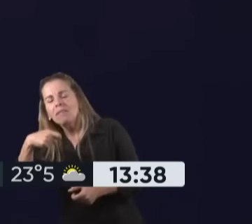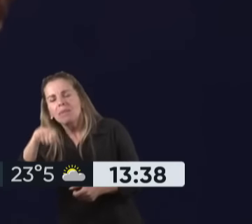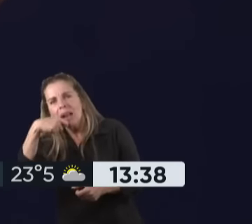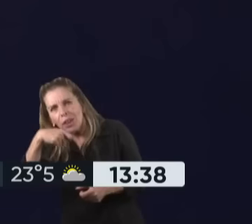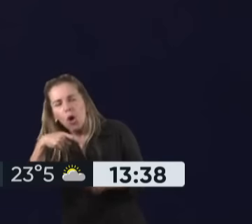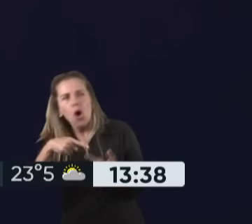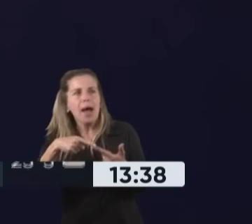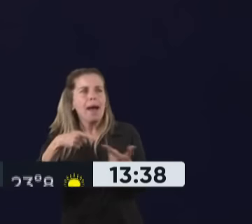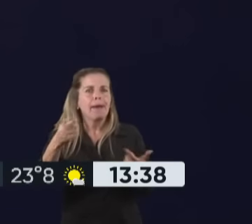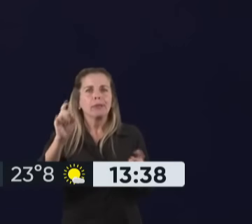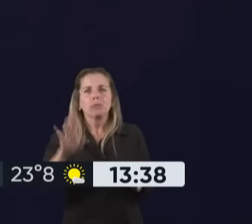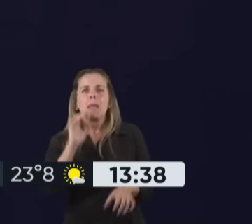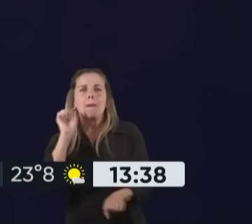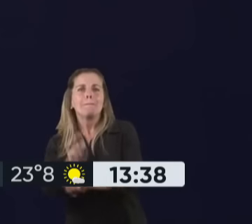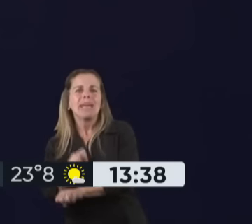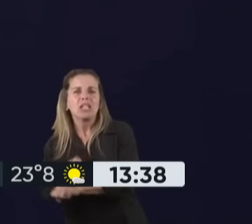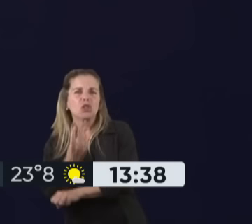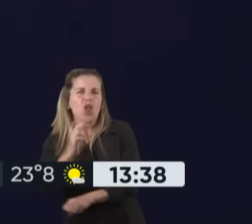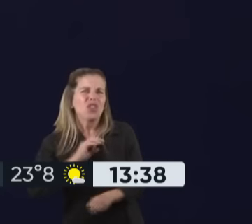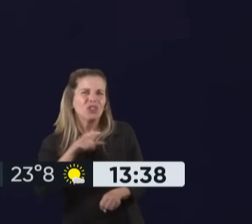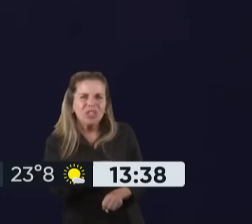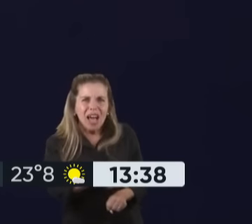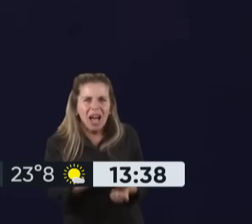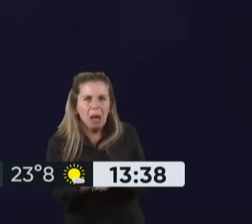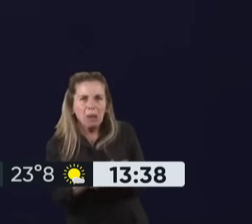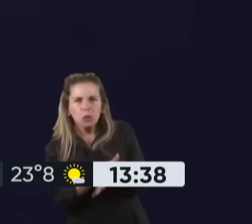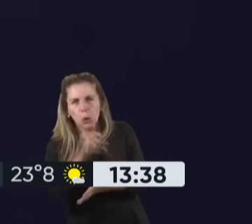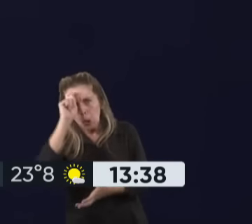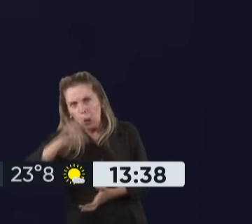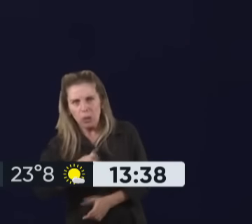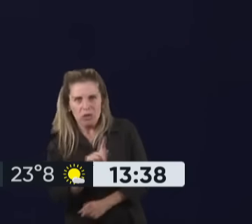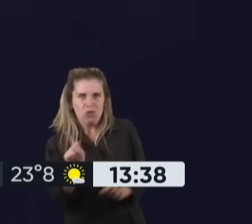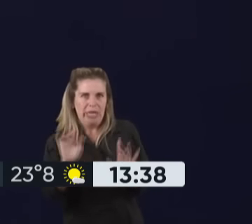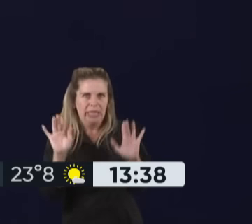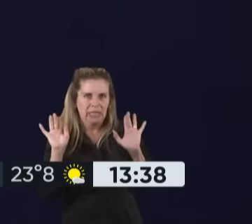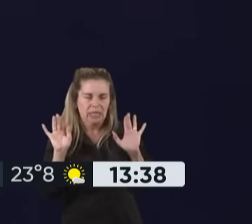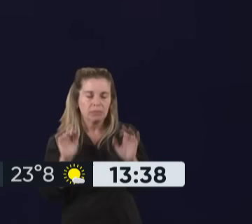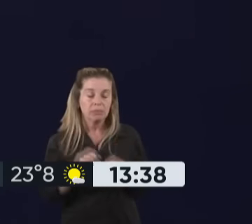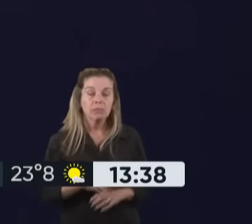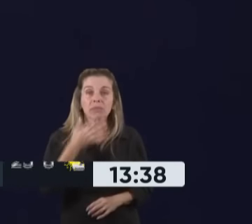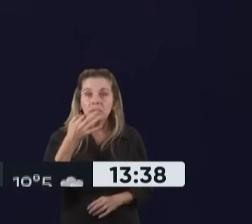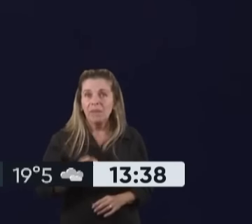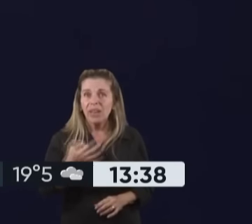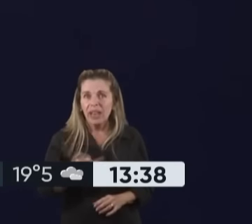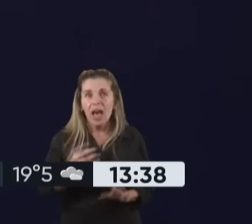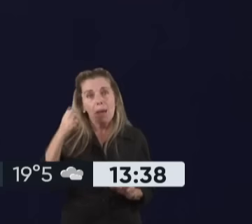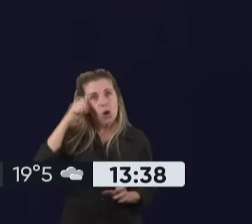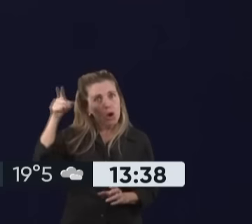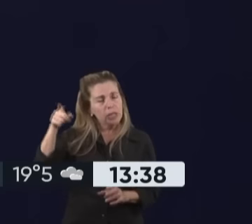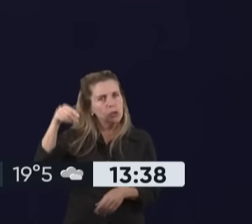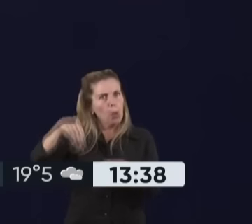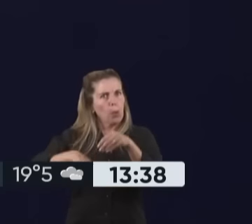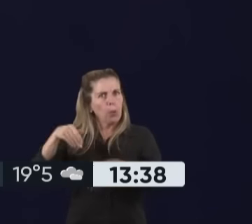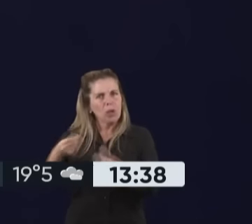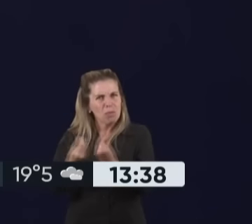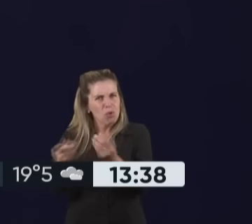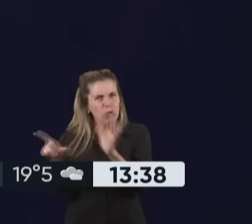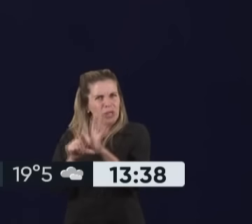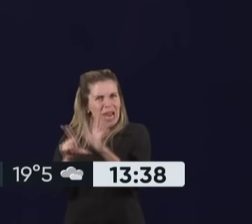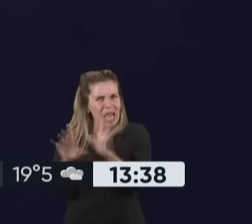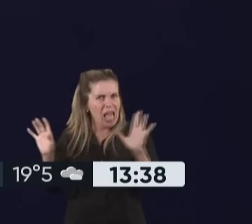ahí un juicio arreglado. Así que la verdad es que se votaron, la ley antimafia cambió